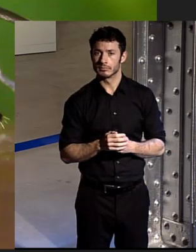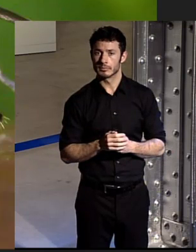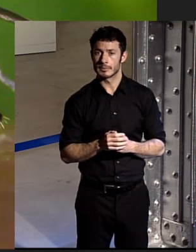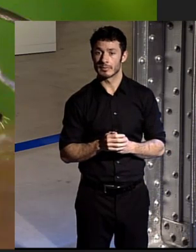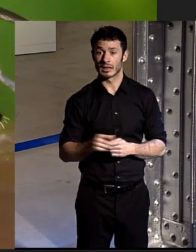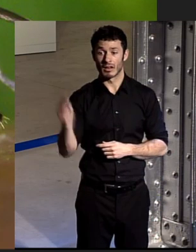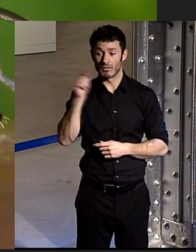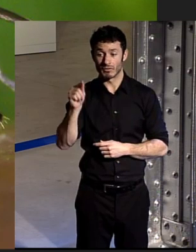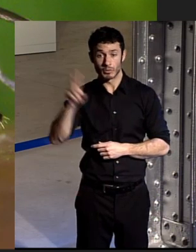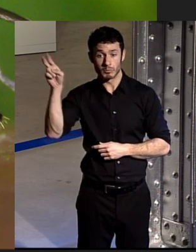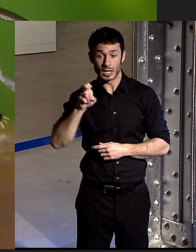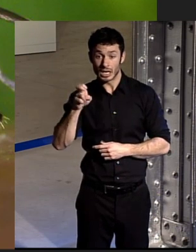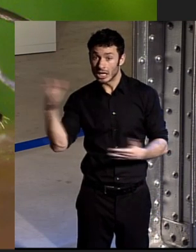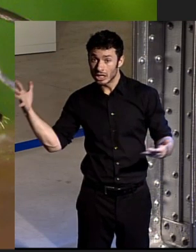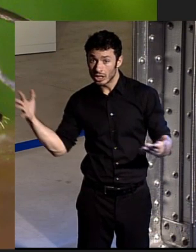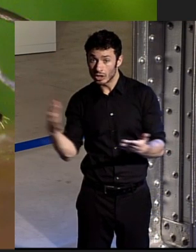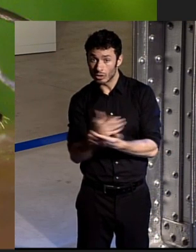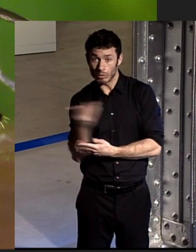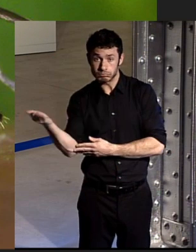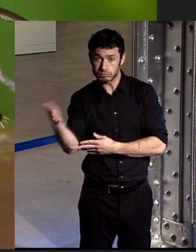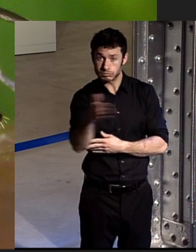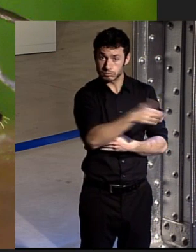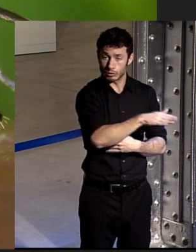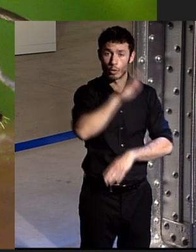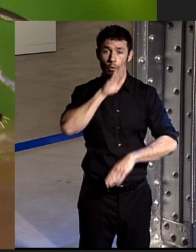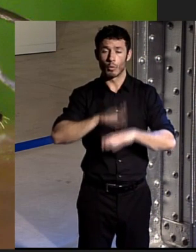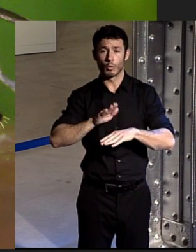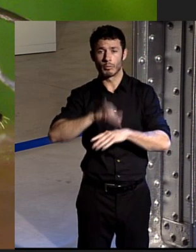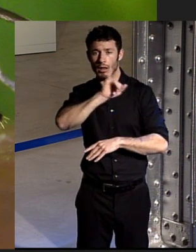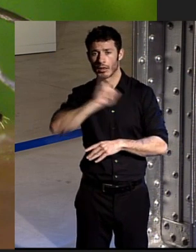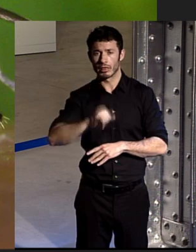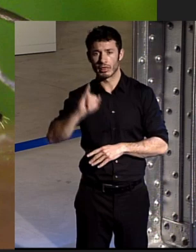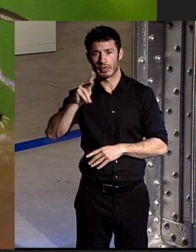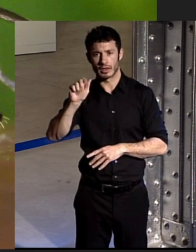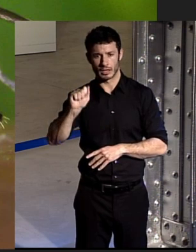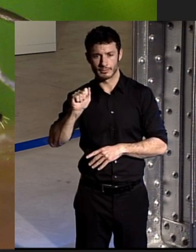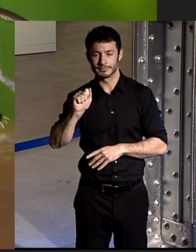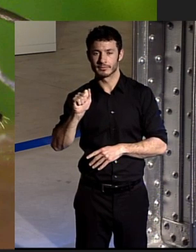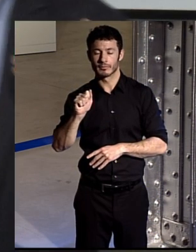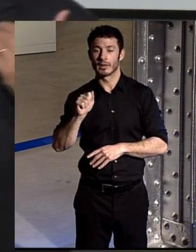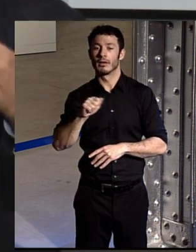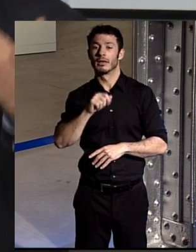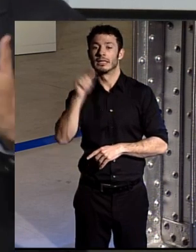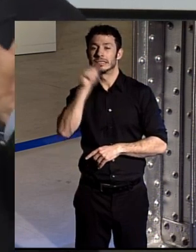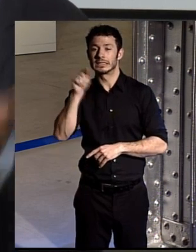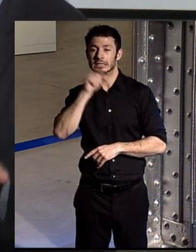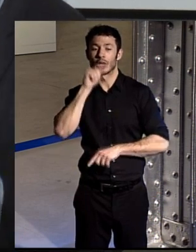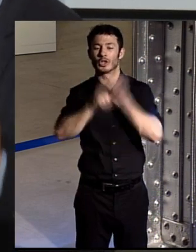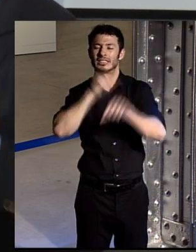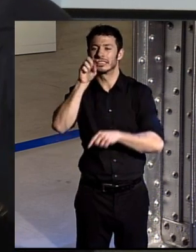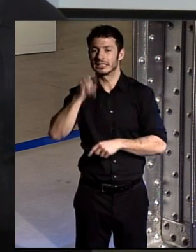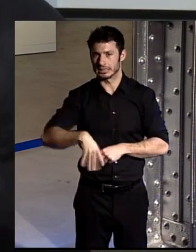el mosquito y vamos a morir todos por el Zika? El vector estoy diciendo que es el mosquito Aedes, de Aedes, sobre todo el